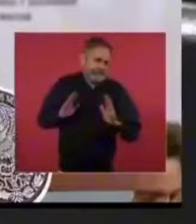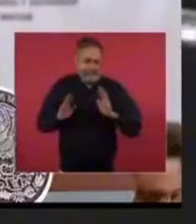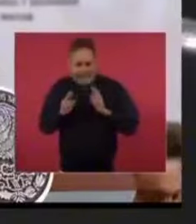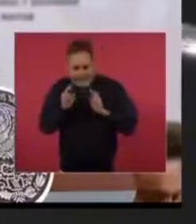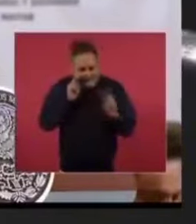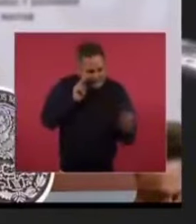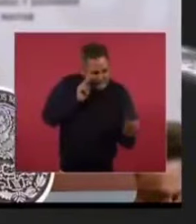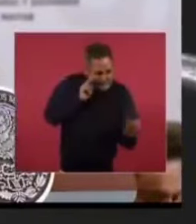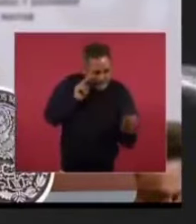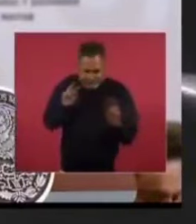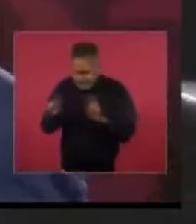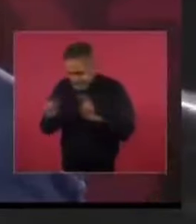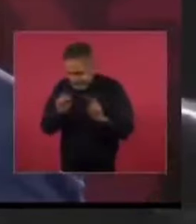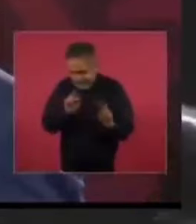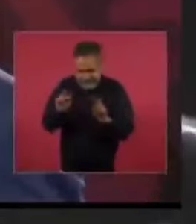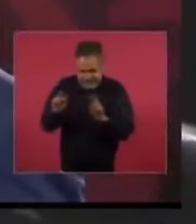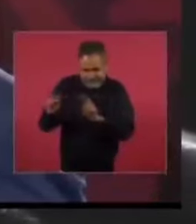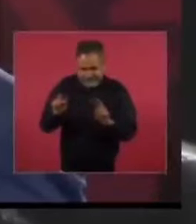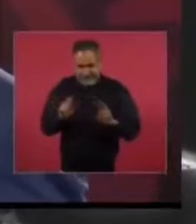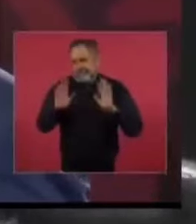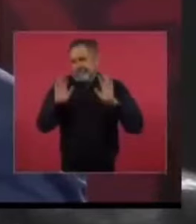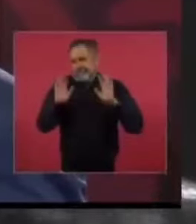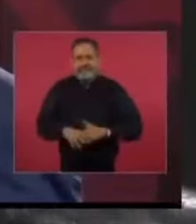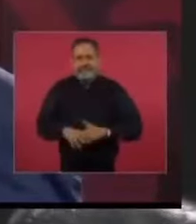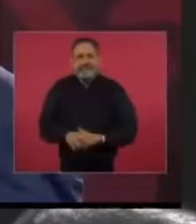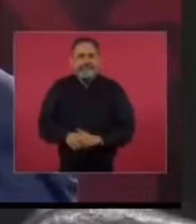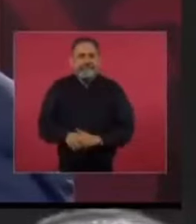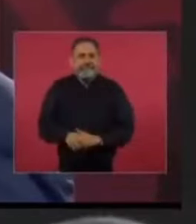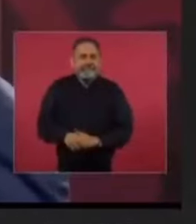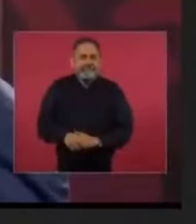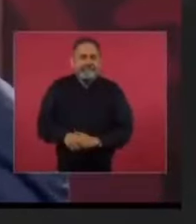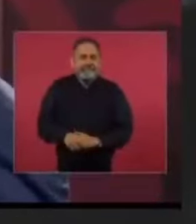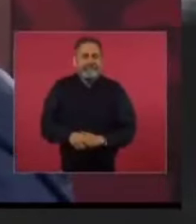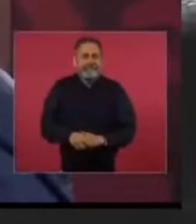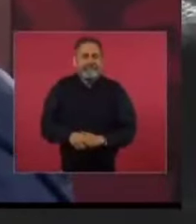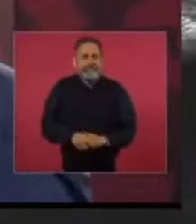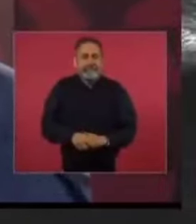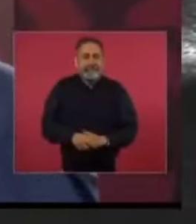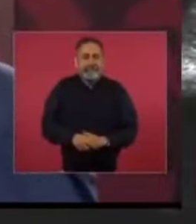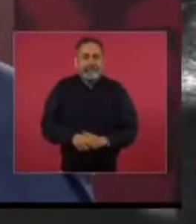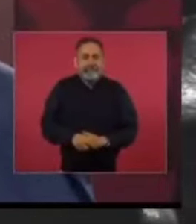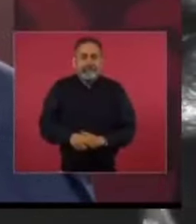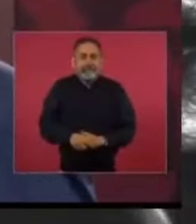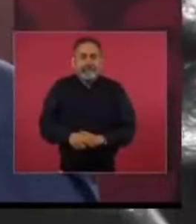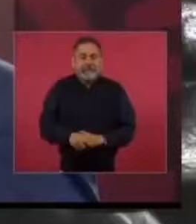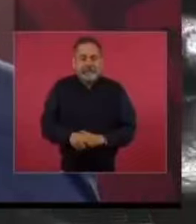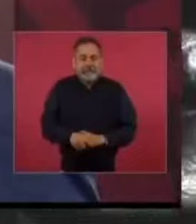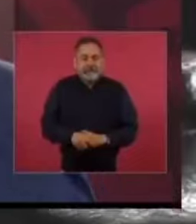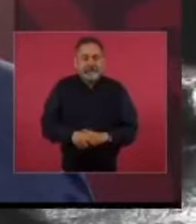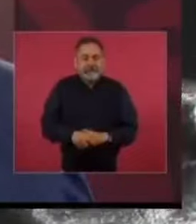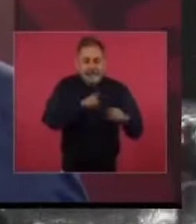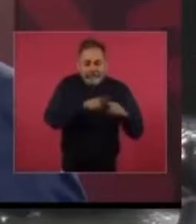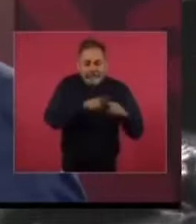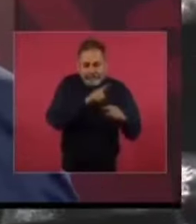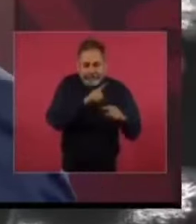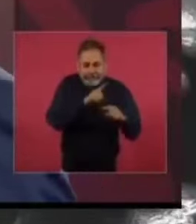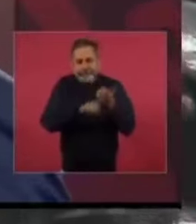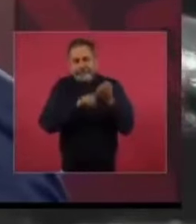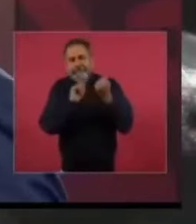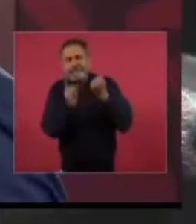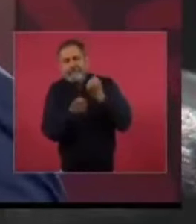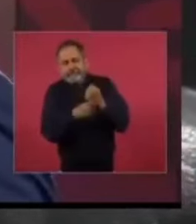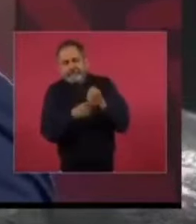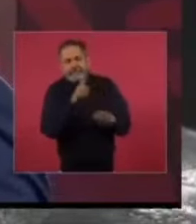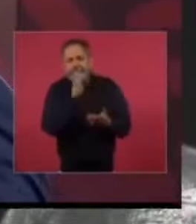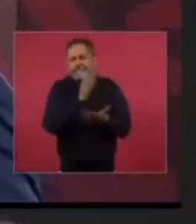Incluso te quieren vender a Estados Unidos como un país demócrata, algo muy parecido aquí en México cuando te querían vender que el PRI, el PAN y el PRD tuvieron democracia,